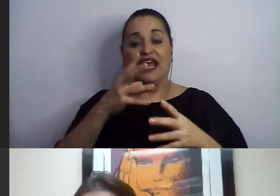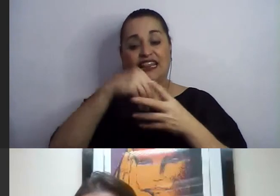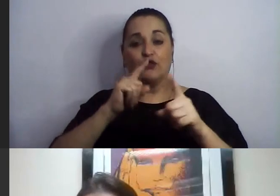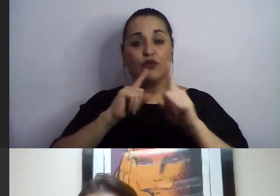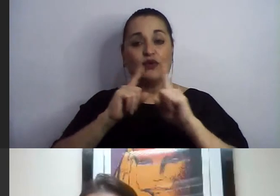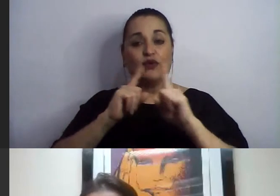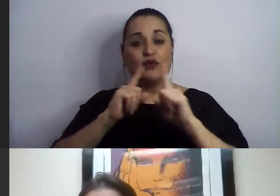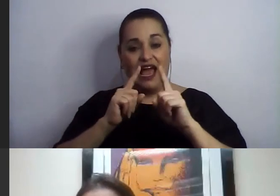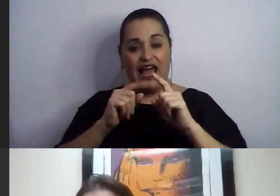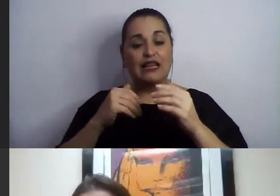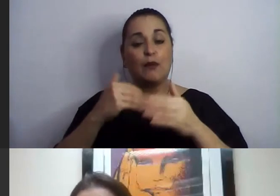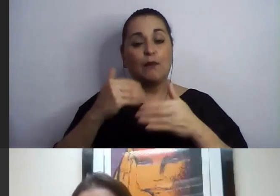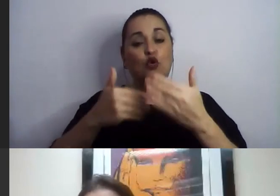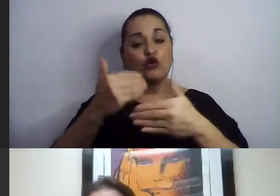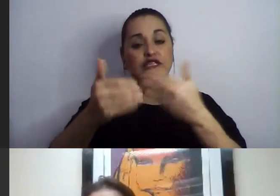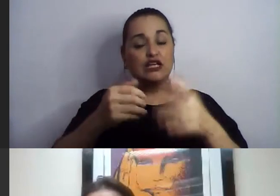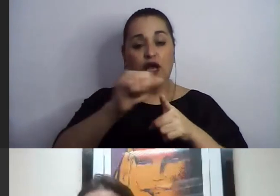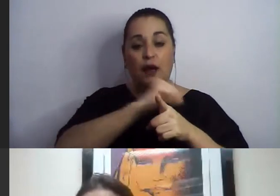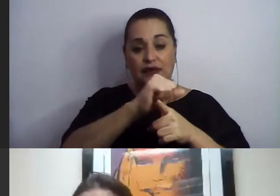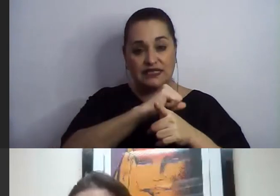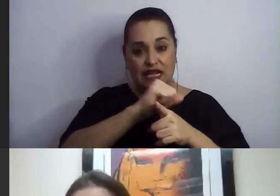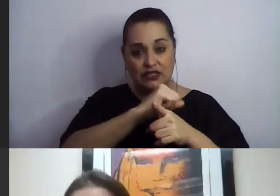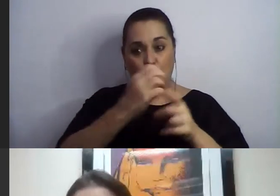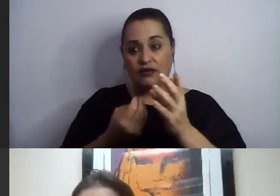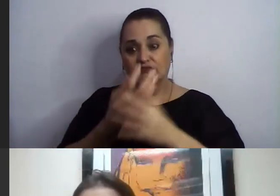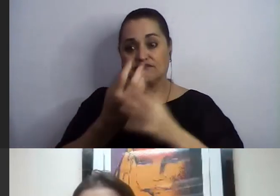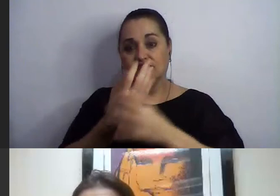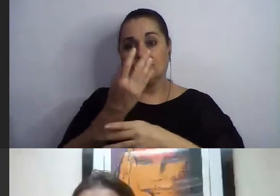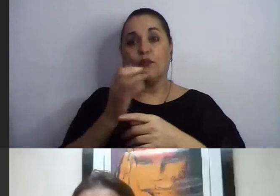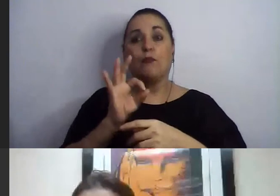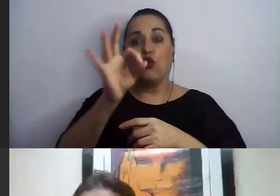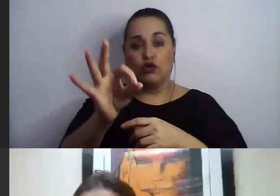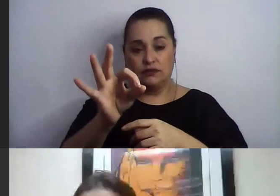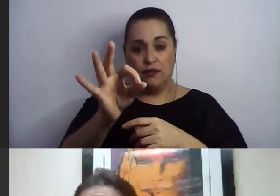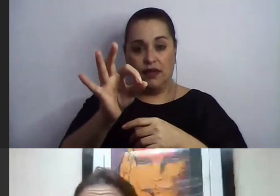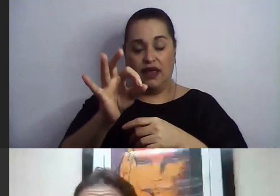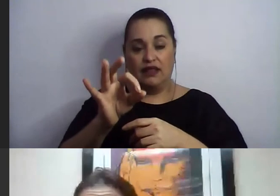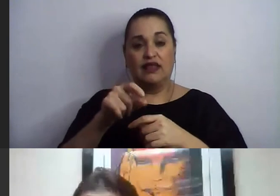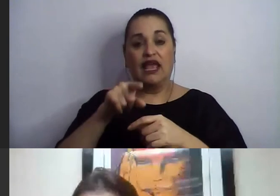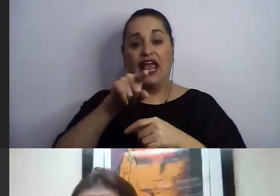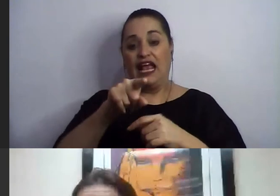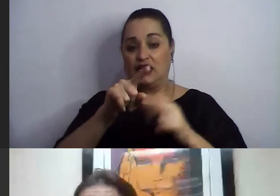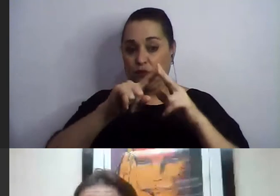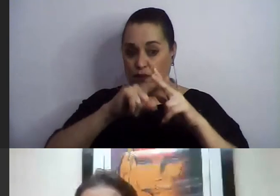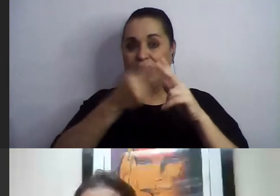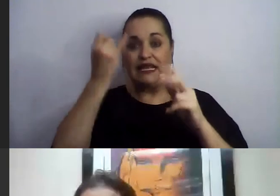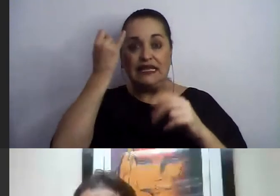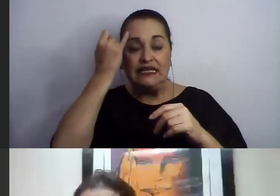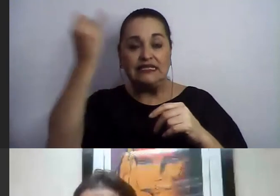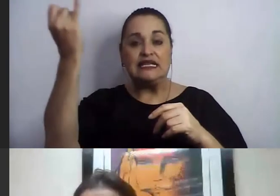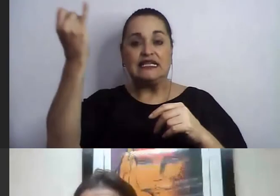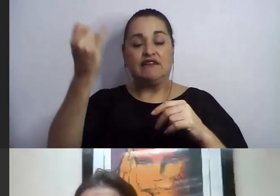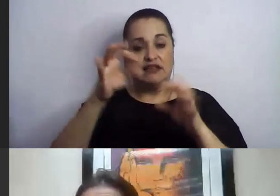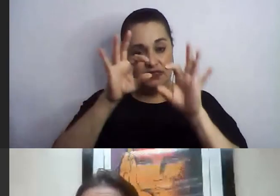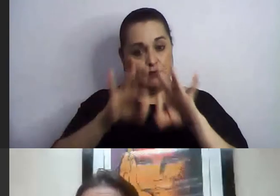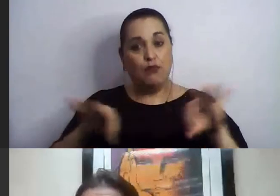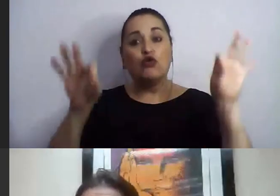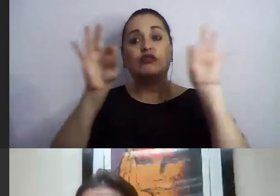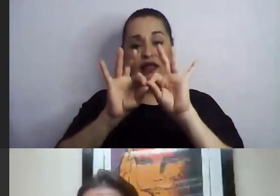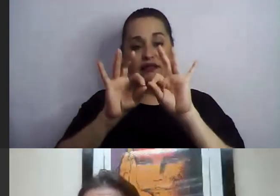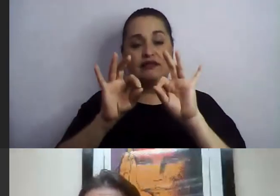procesos de capacitación que se van a estar generando próximamente que van a ser pues iniciativas relevantes